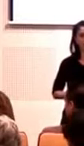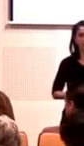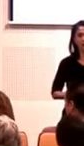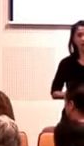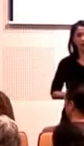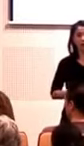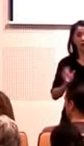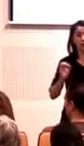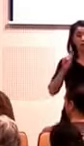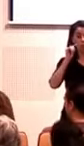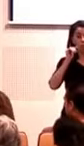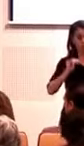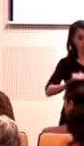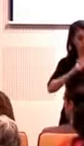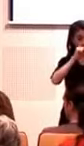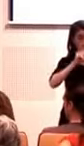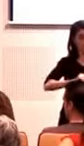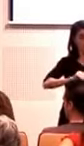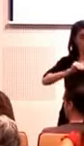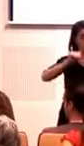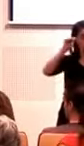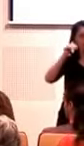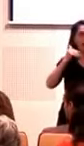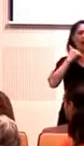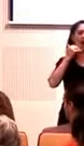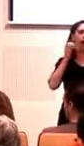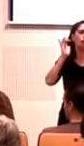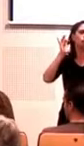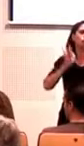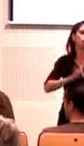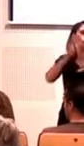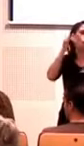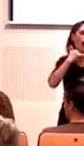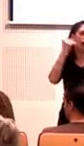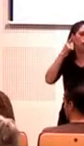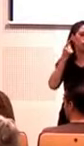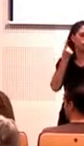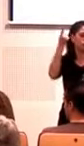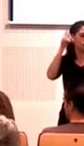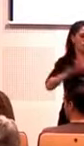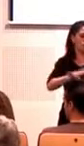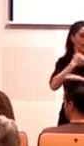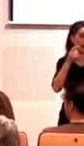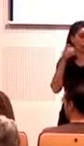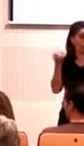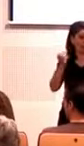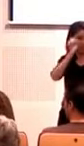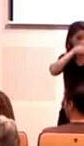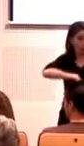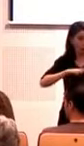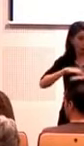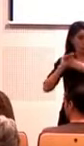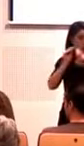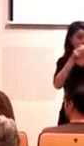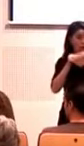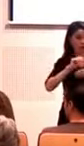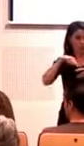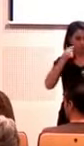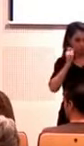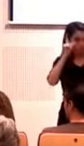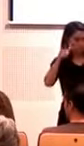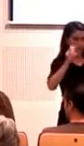Más mayor, lo típico, sí que tuve alguna cosa que esas que plus, pero lo típico, tiene que ir borracho para besarte y luego decir, hostia,